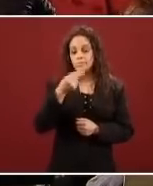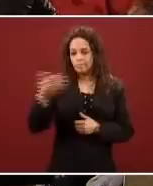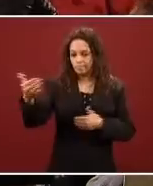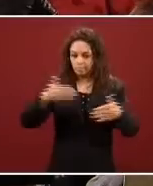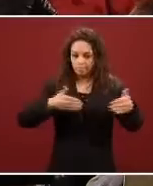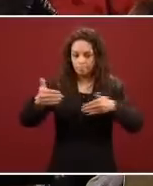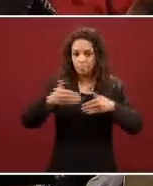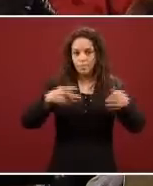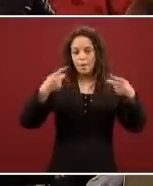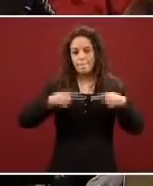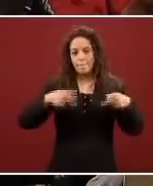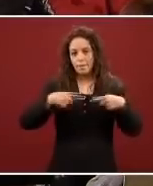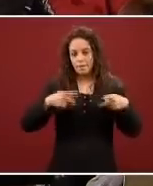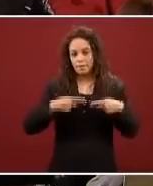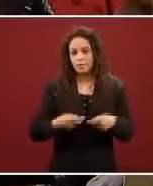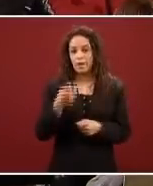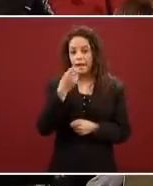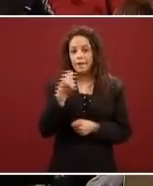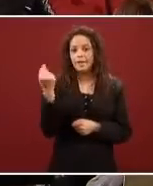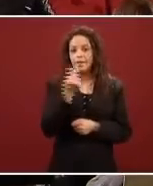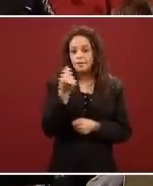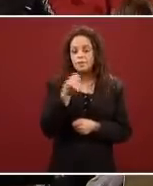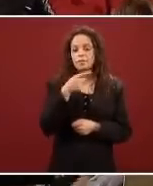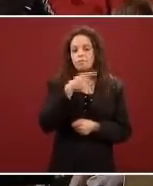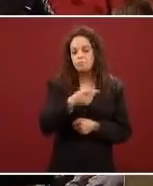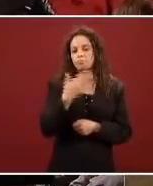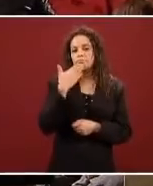esto, mantener esta sana distancia para poder entregar